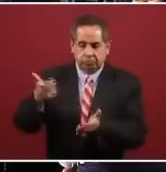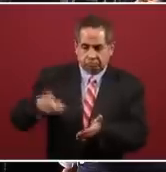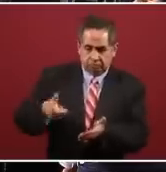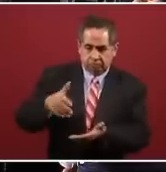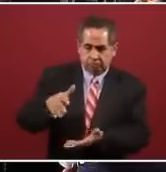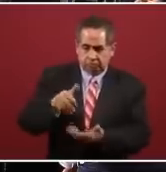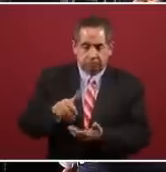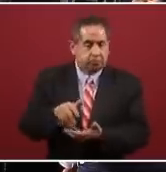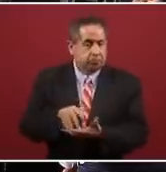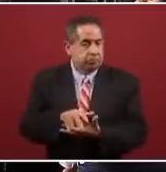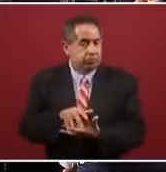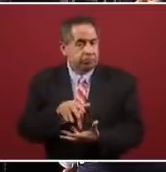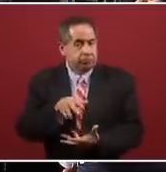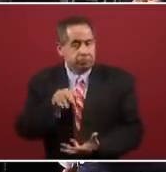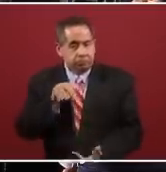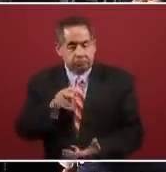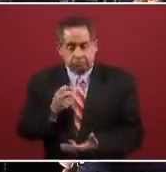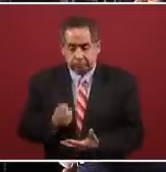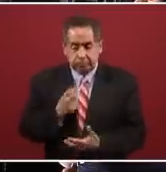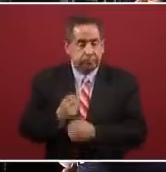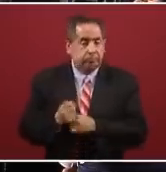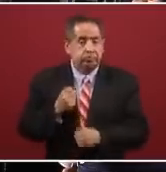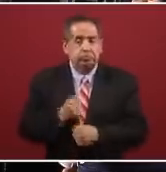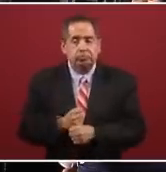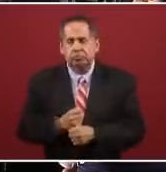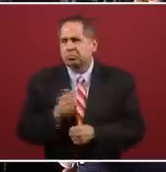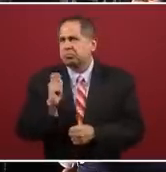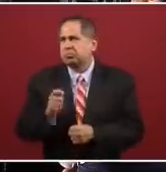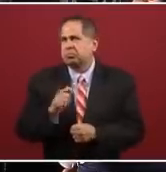Y ese fondo este año es de